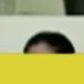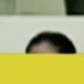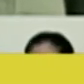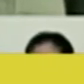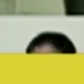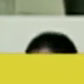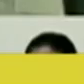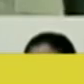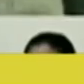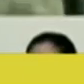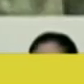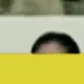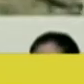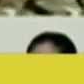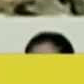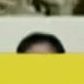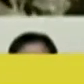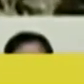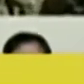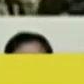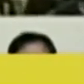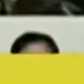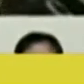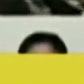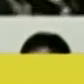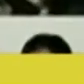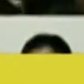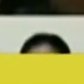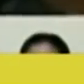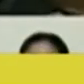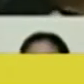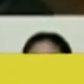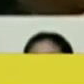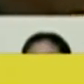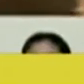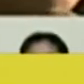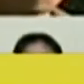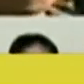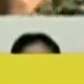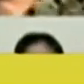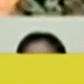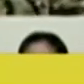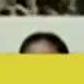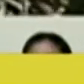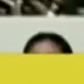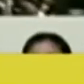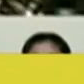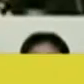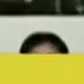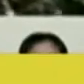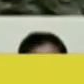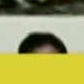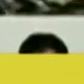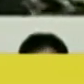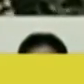defensa integral central para apoyarlo en su esfuerzo diario para lograr la estabilidad y el fortalecimiento de